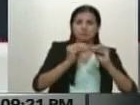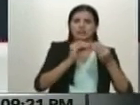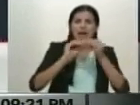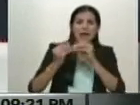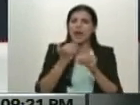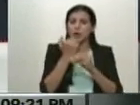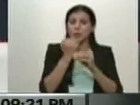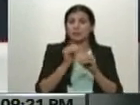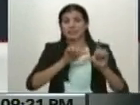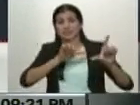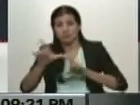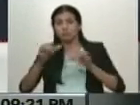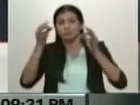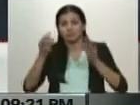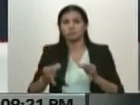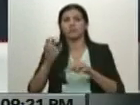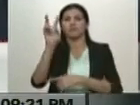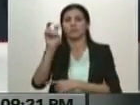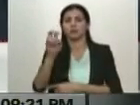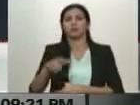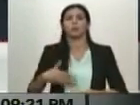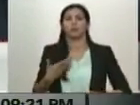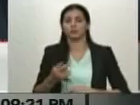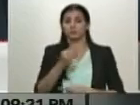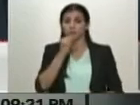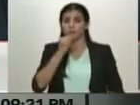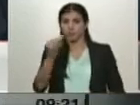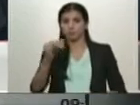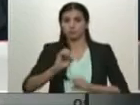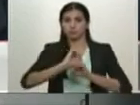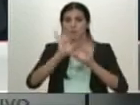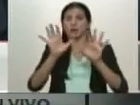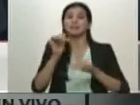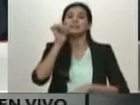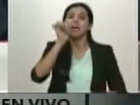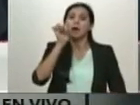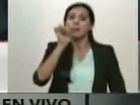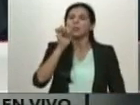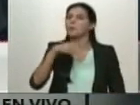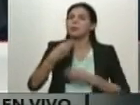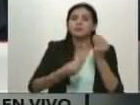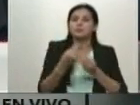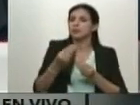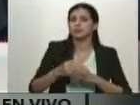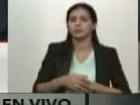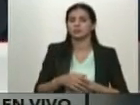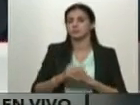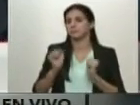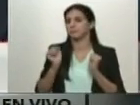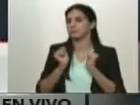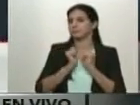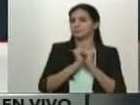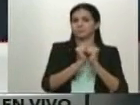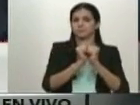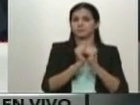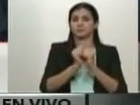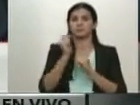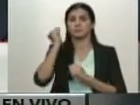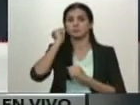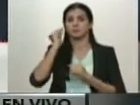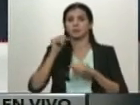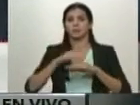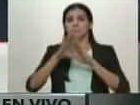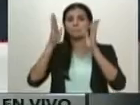para el día viernes, pues puede hacer usted los anuncios. El día sábado vamos a estar acompañando y a nuestra compatriota ministra